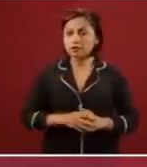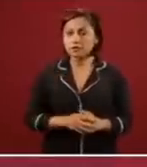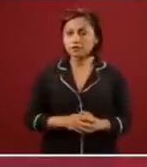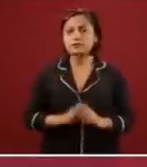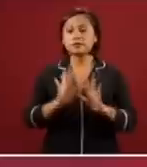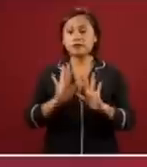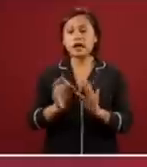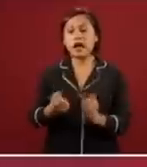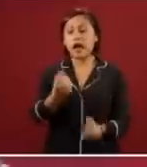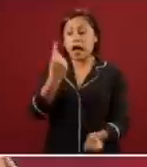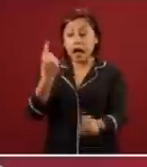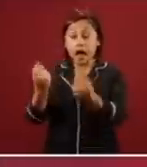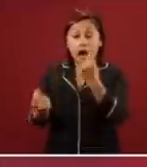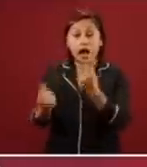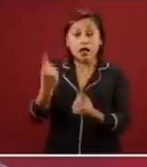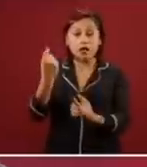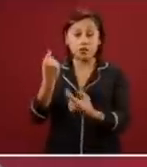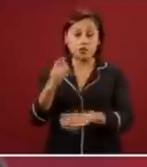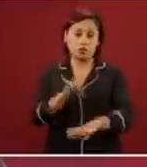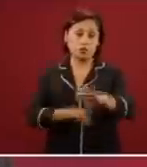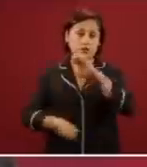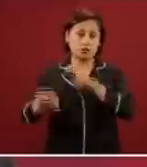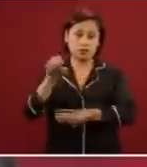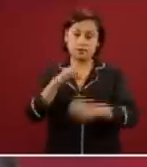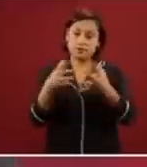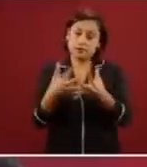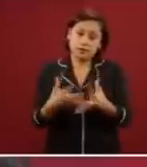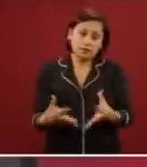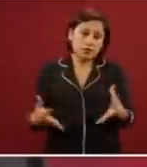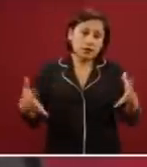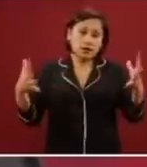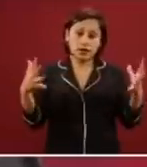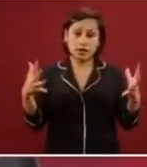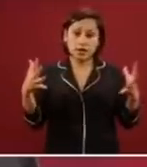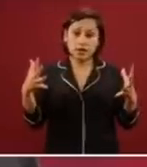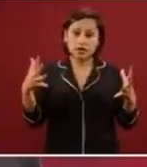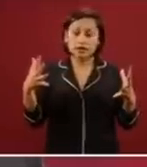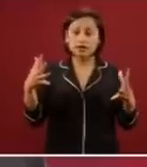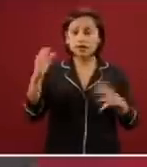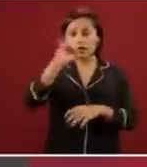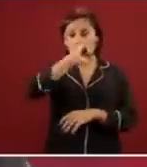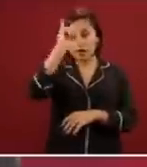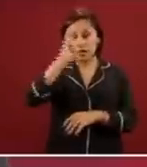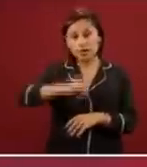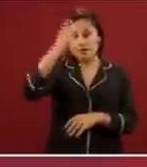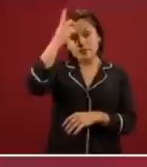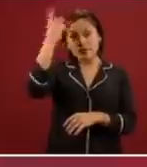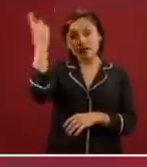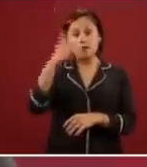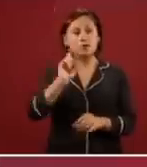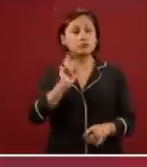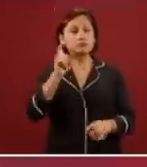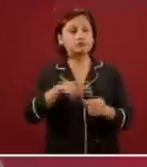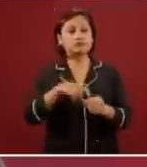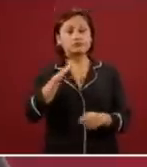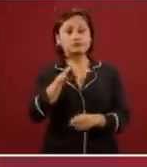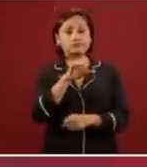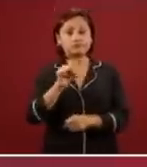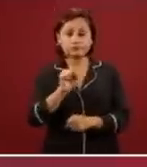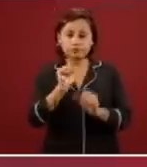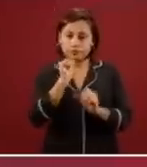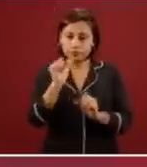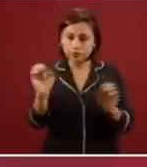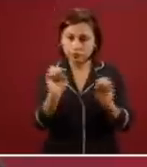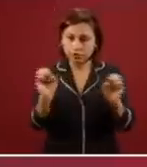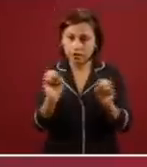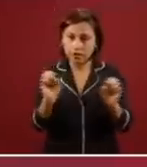casos de empresas grandes y demás que los patrones no se inscriben, porque una modalidad, por ejemplo, es inscribir, que a veces se inscriben